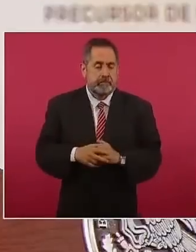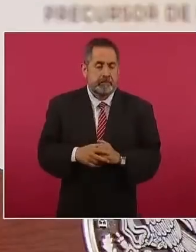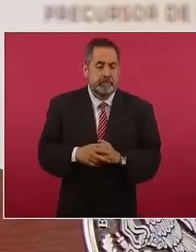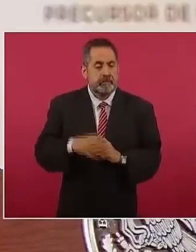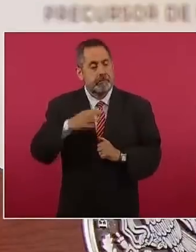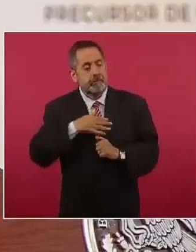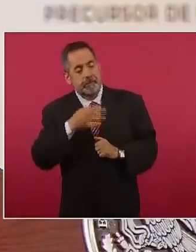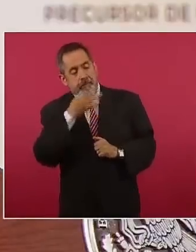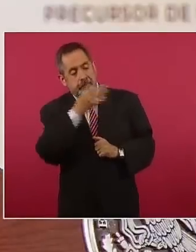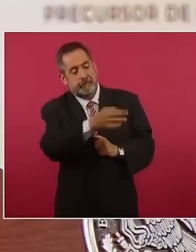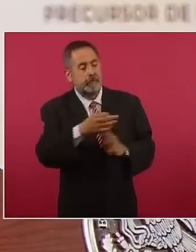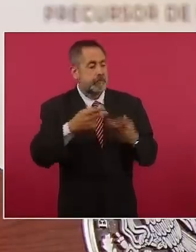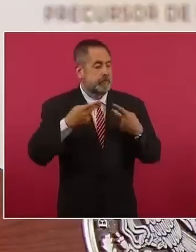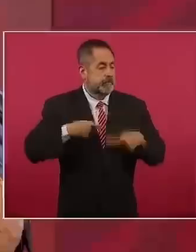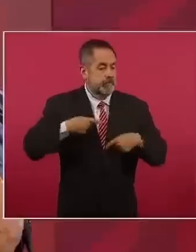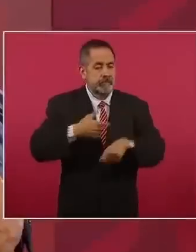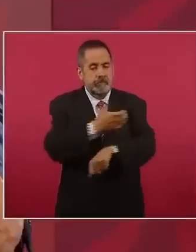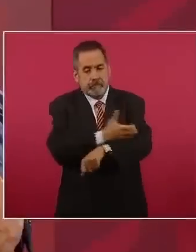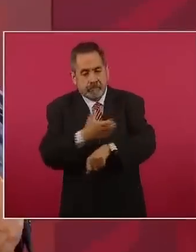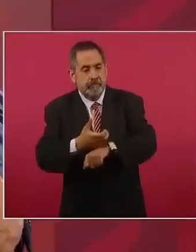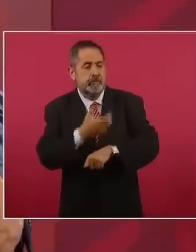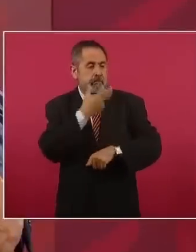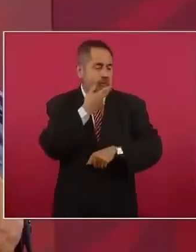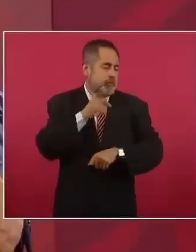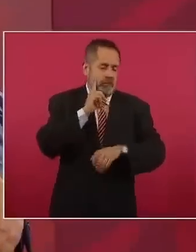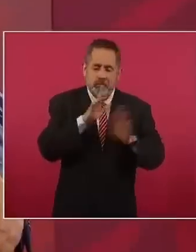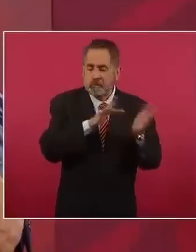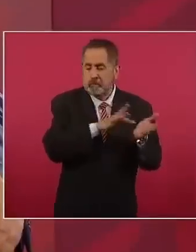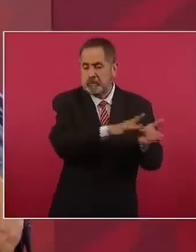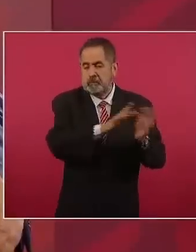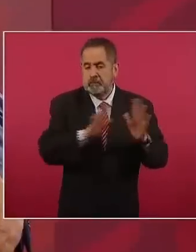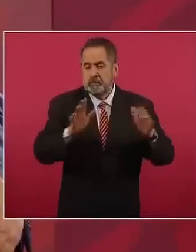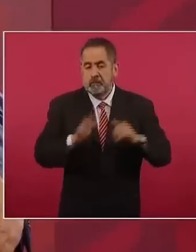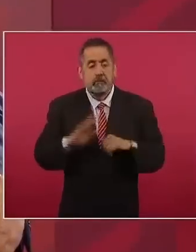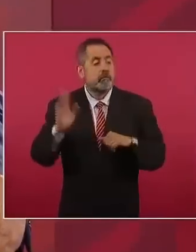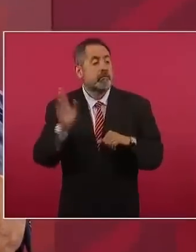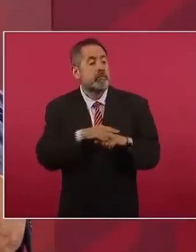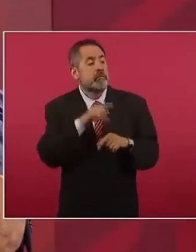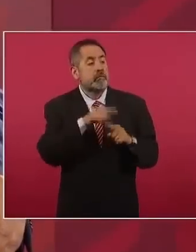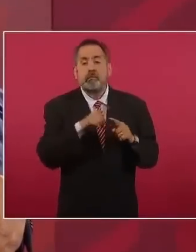apoyo a esta compañera, a este compañero, porque fue